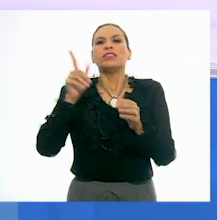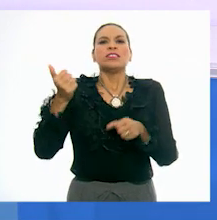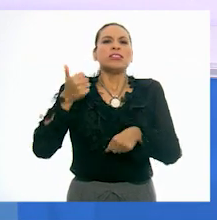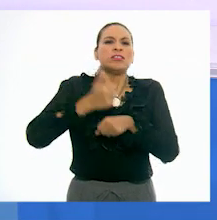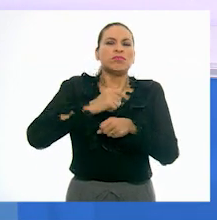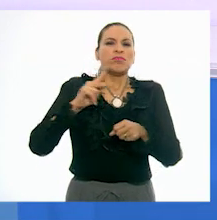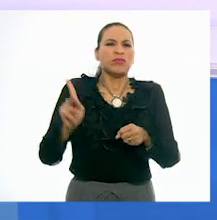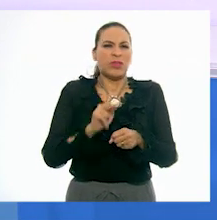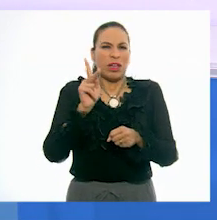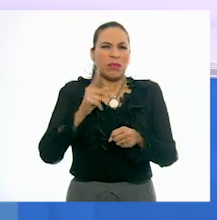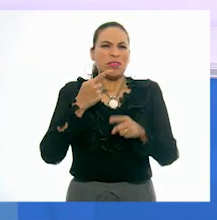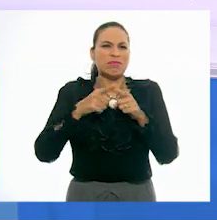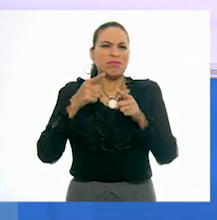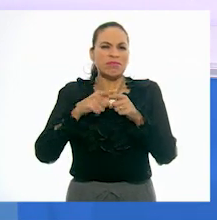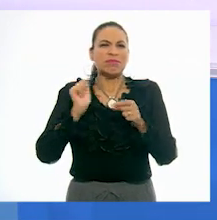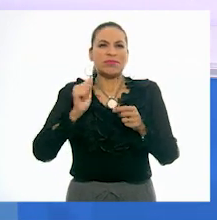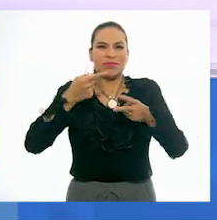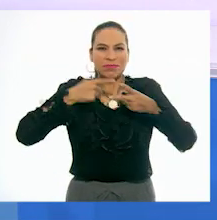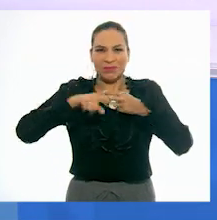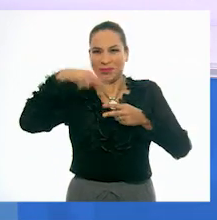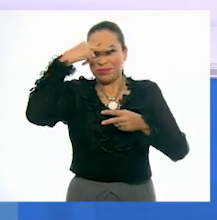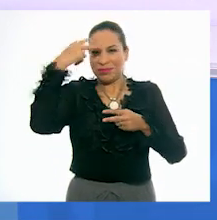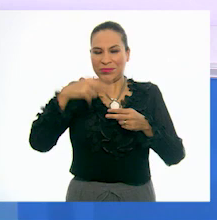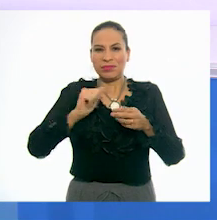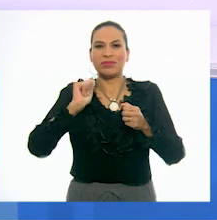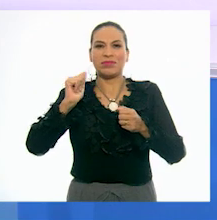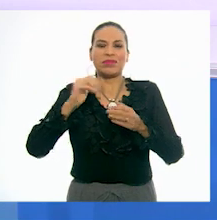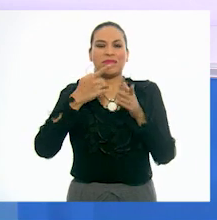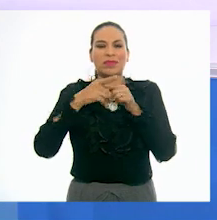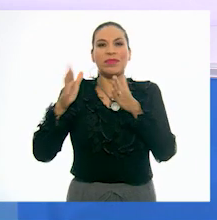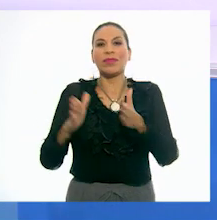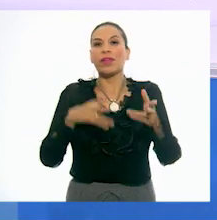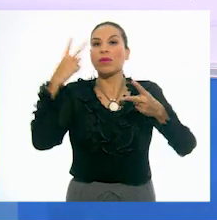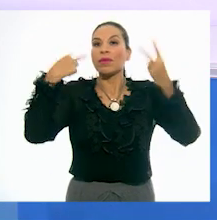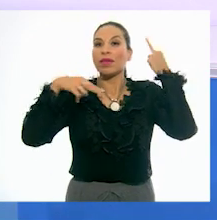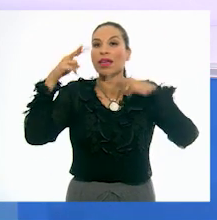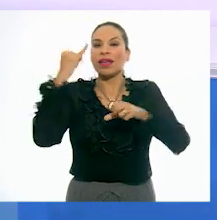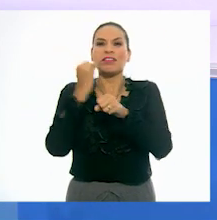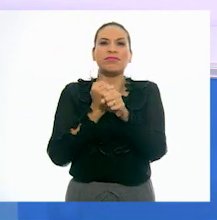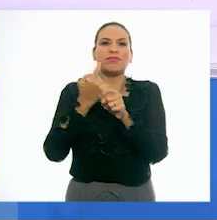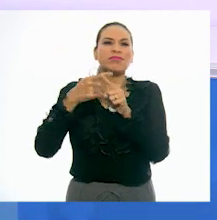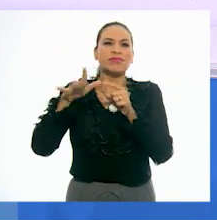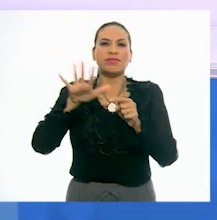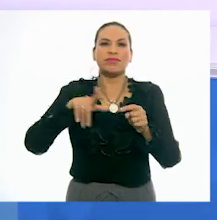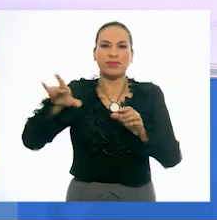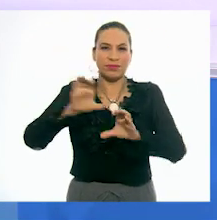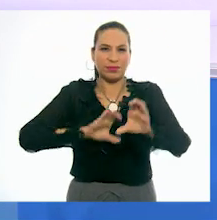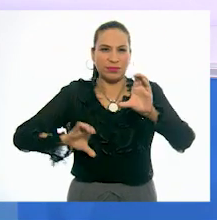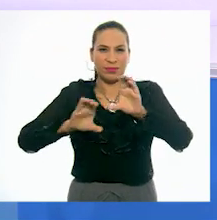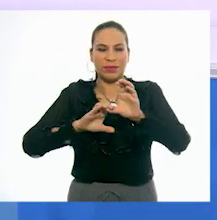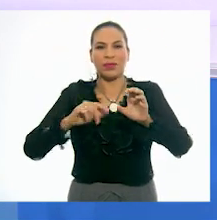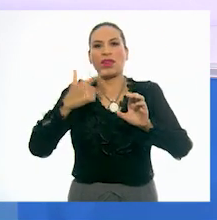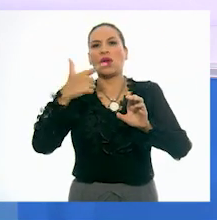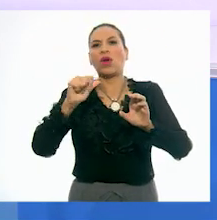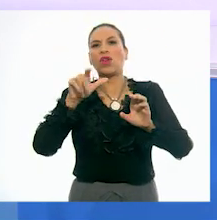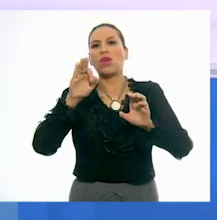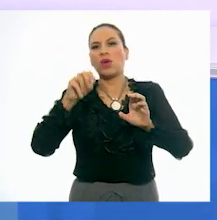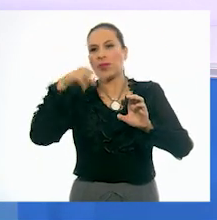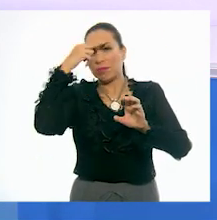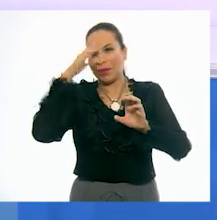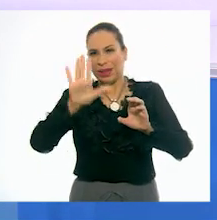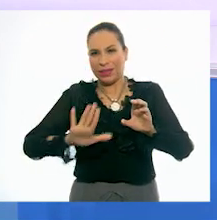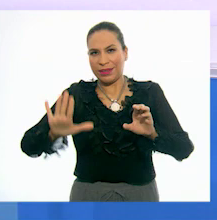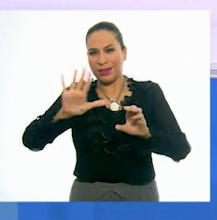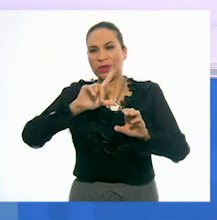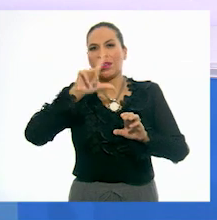tuvo diferentes etapas que van desde los viajes de exploración sobre las costas caribeñas y el Golfo de México,